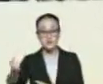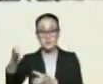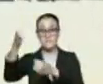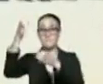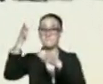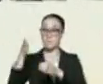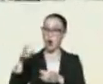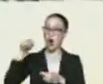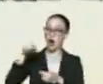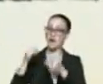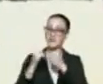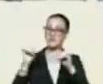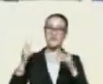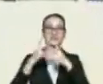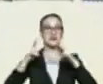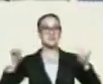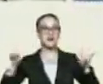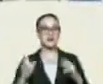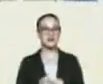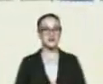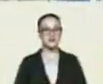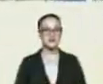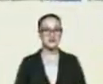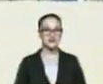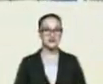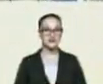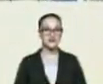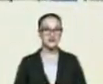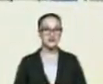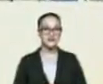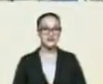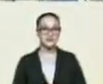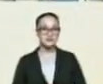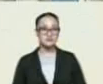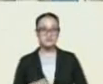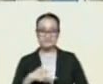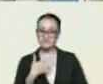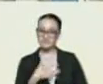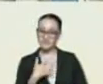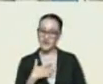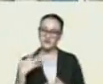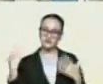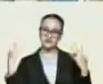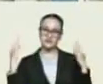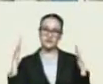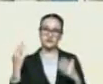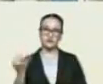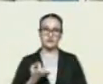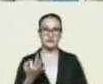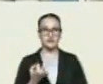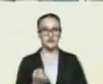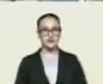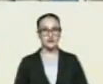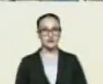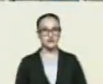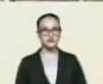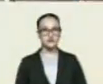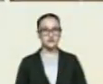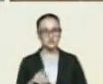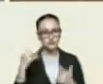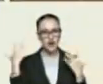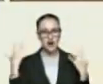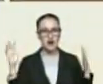la independencia y de la paz. Así que para nosotros realmente es motivo de celebración. Fue una